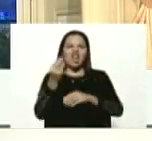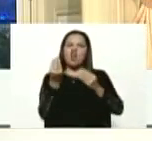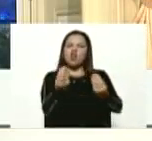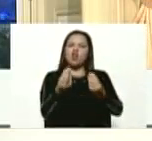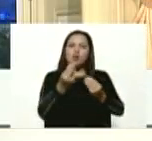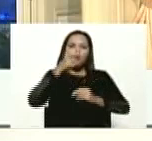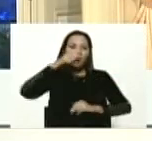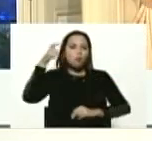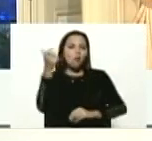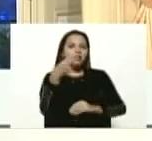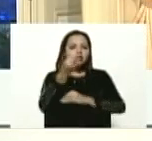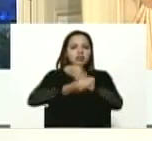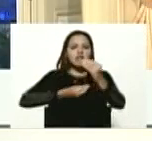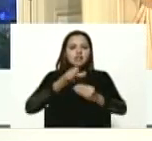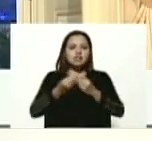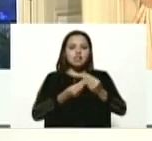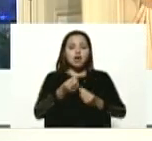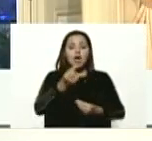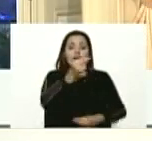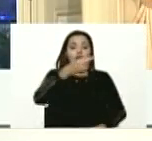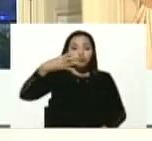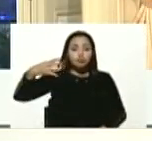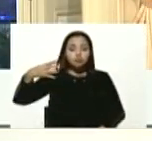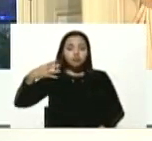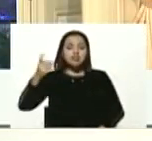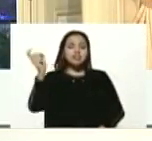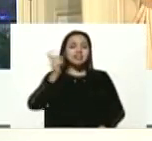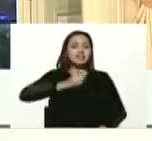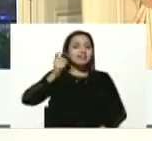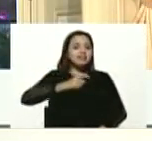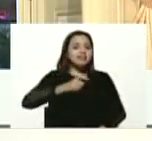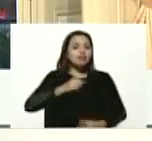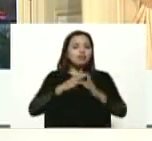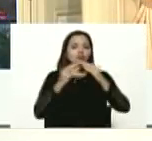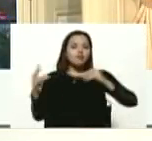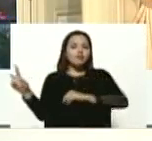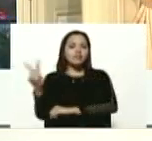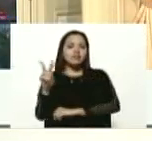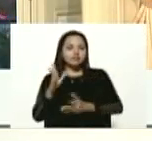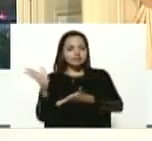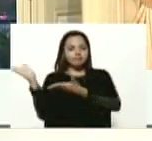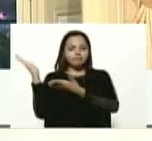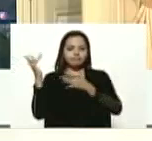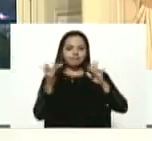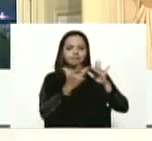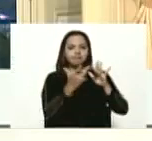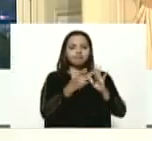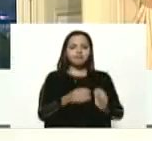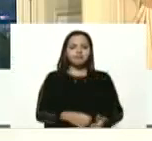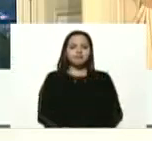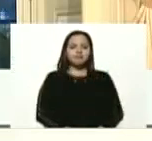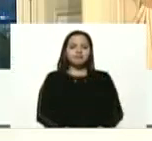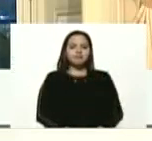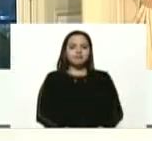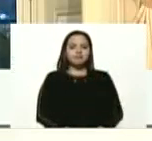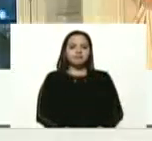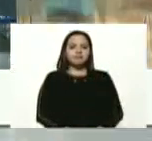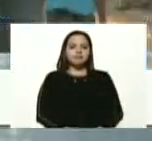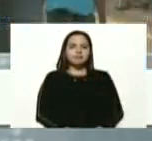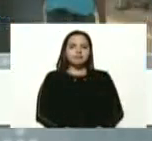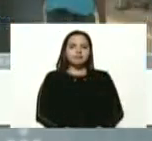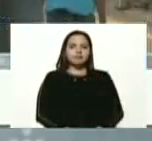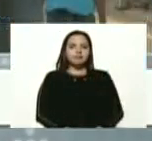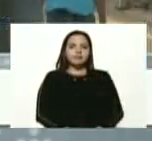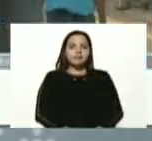Guárico está produciendo el arroz que necesita toda Venezuela. Adelante, Guárico. Un